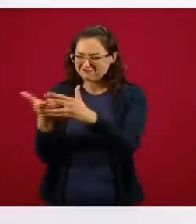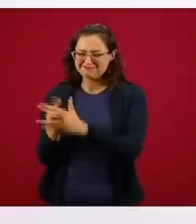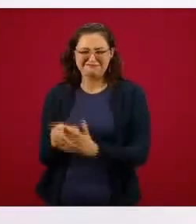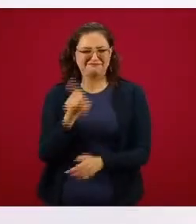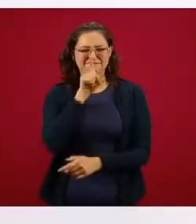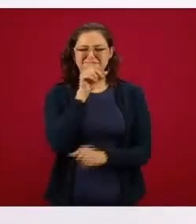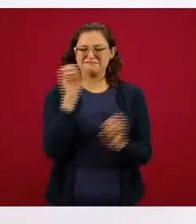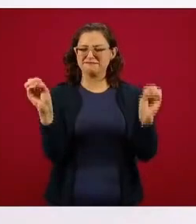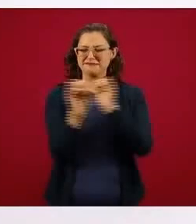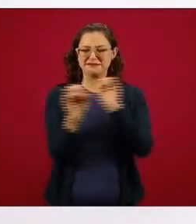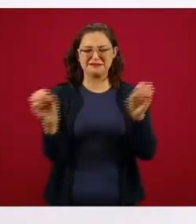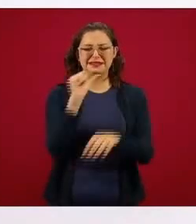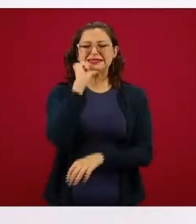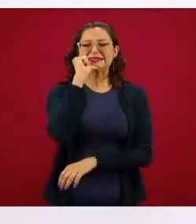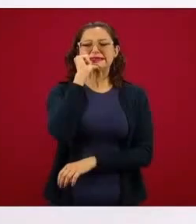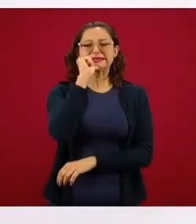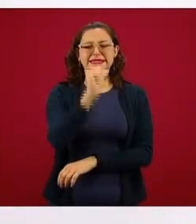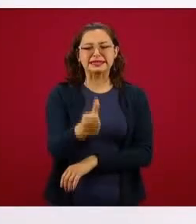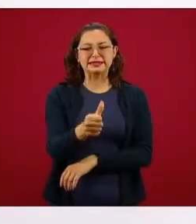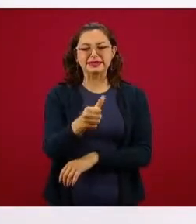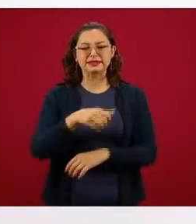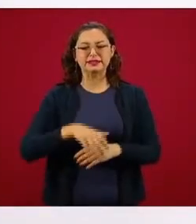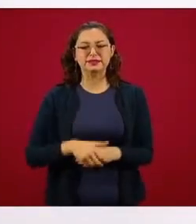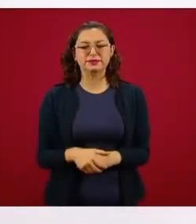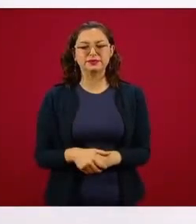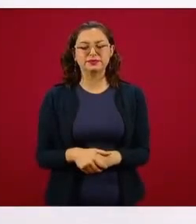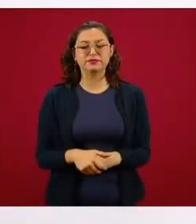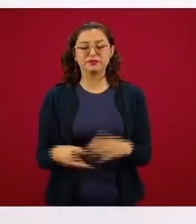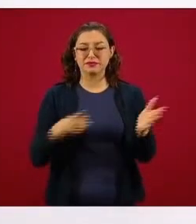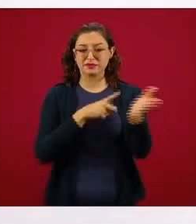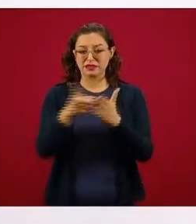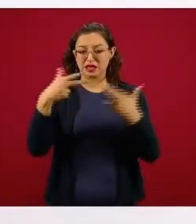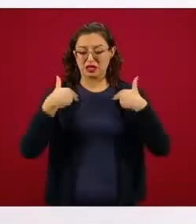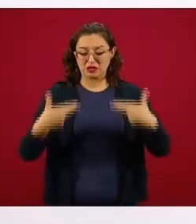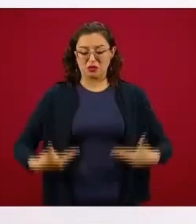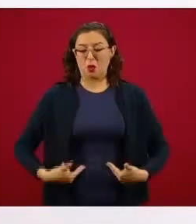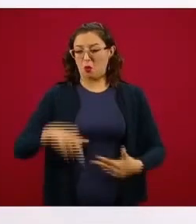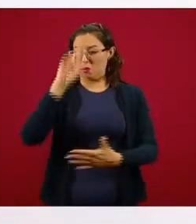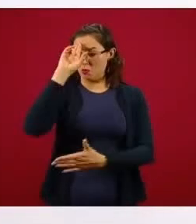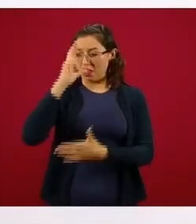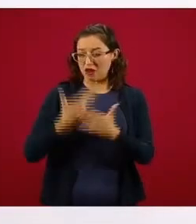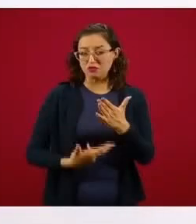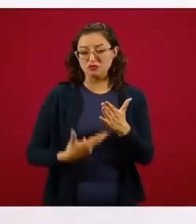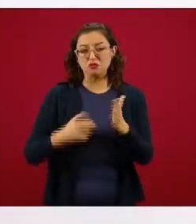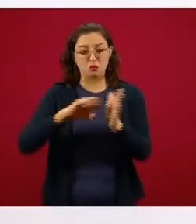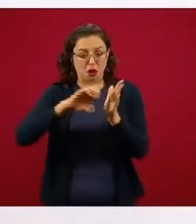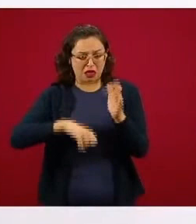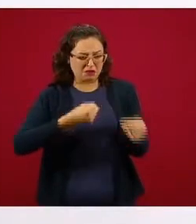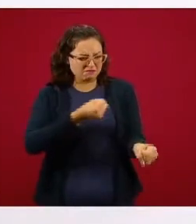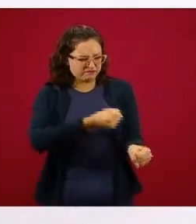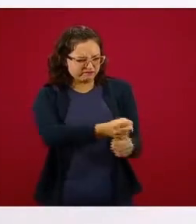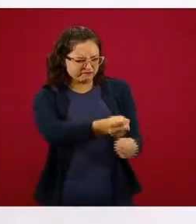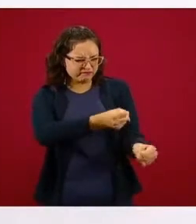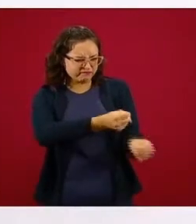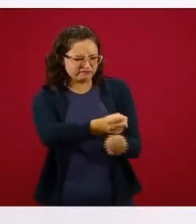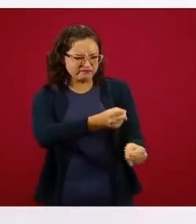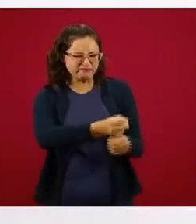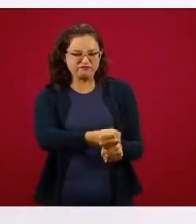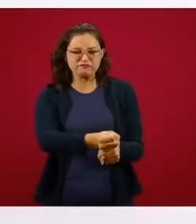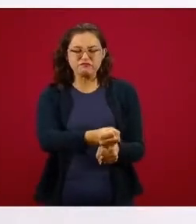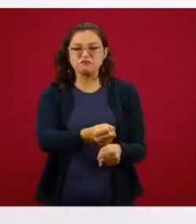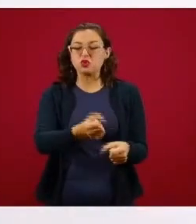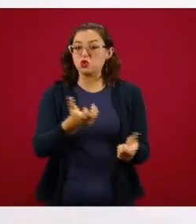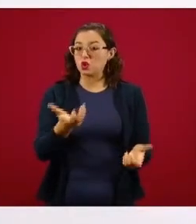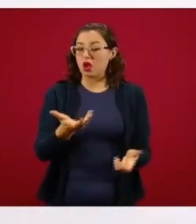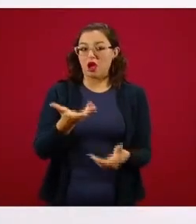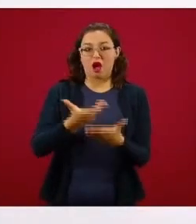Se eliminó la tortura y otras violaciones a los derechos humanos que eran prácticas